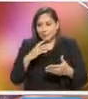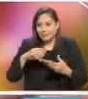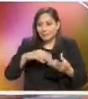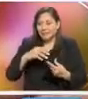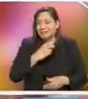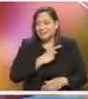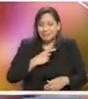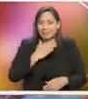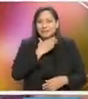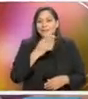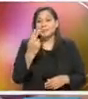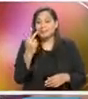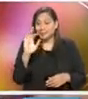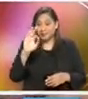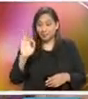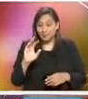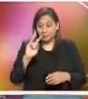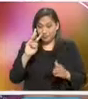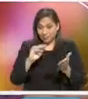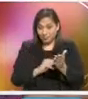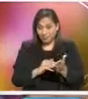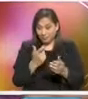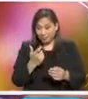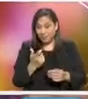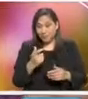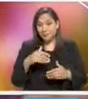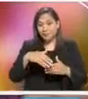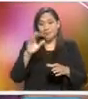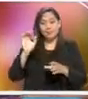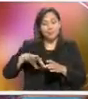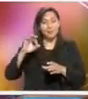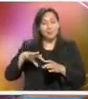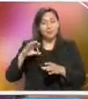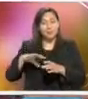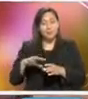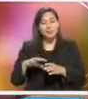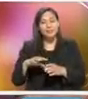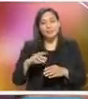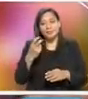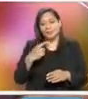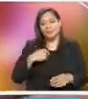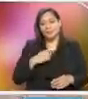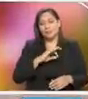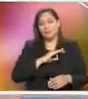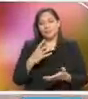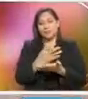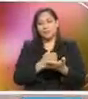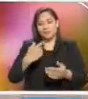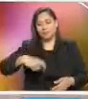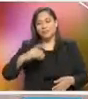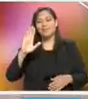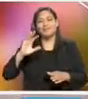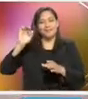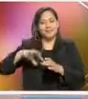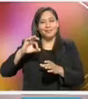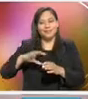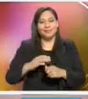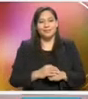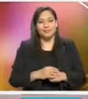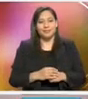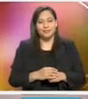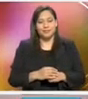al cine, compramos dulces y, súper importante, los gastos hormiga, ¿no? O sea, los gastos hormiga, ¿qué pasa con ellos? O sea,